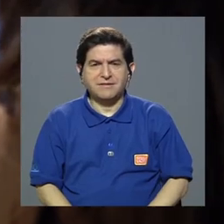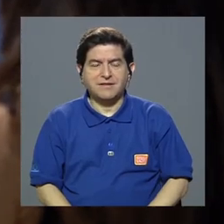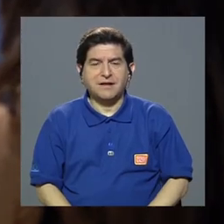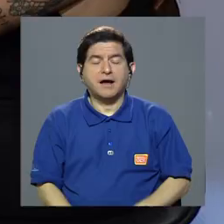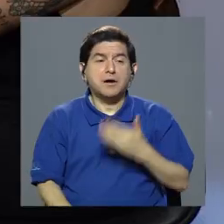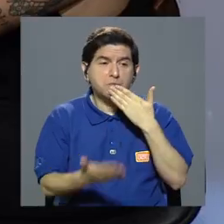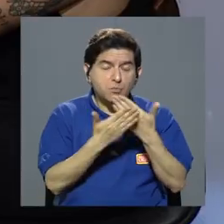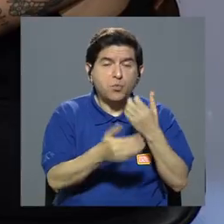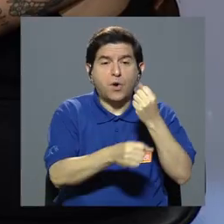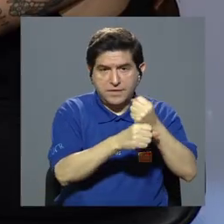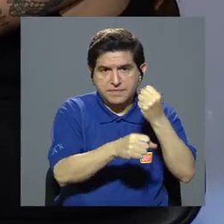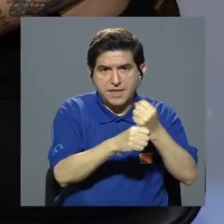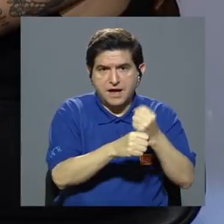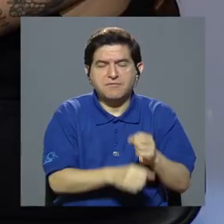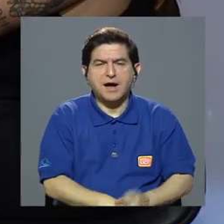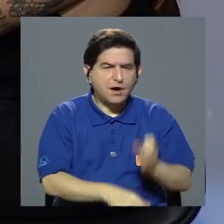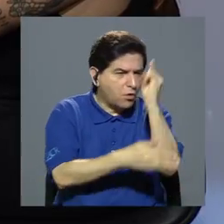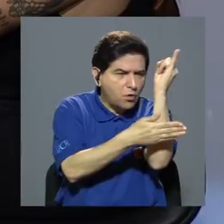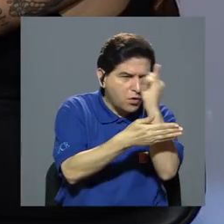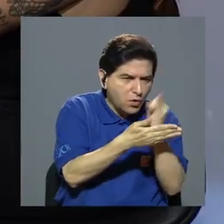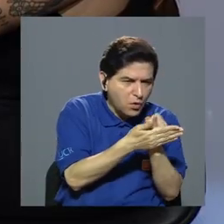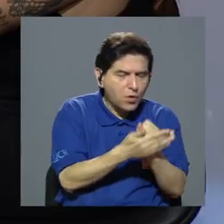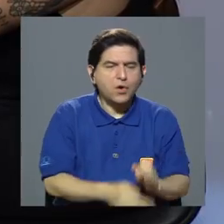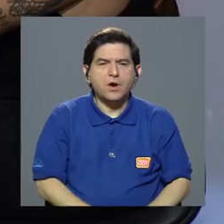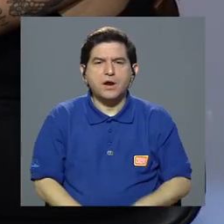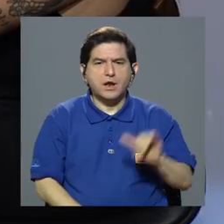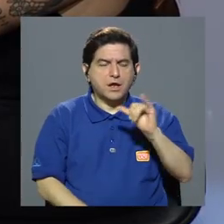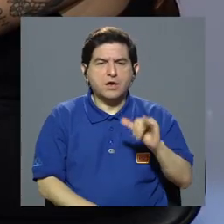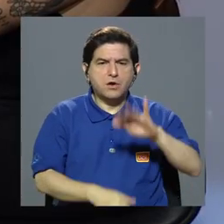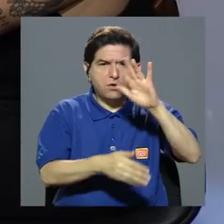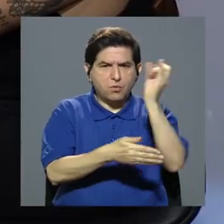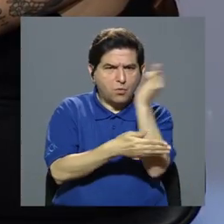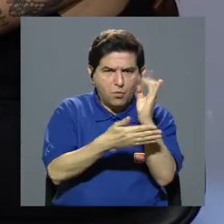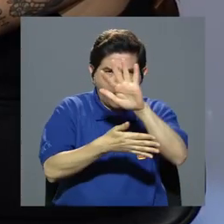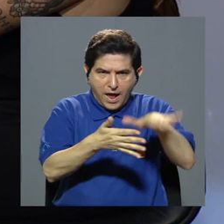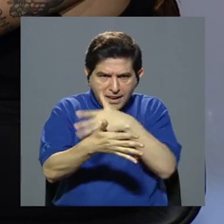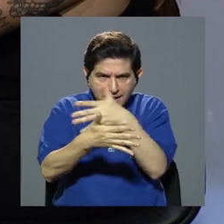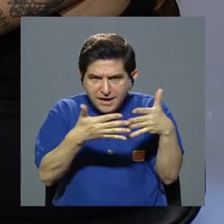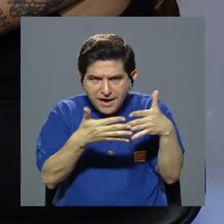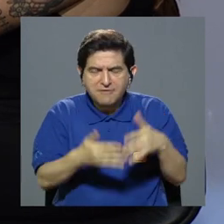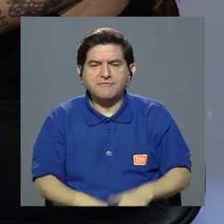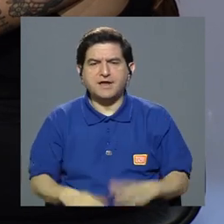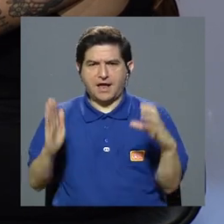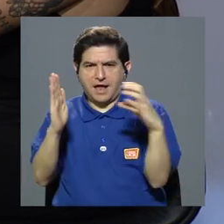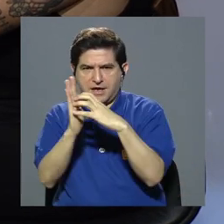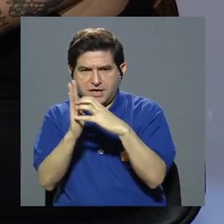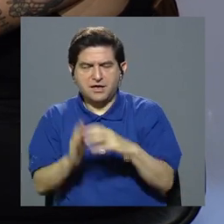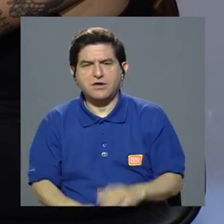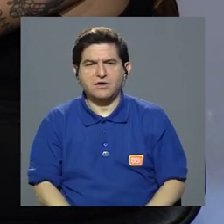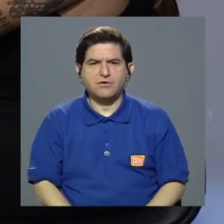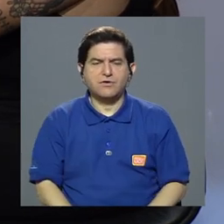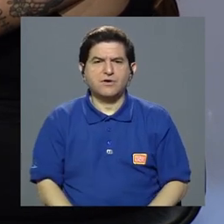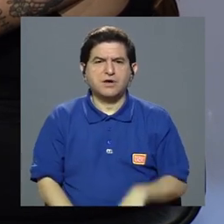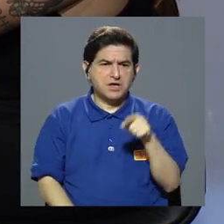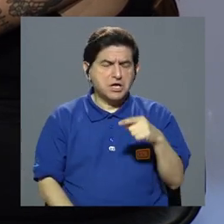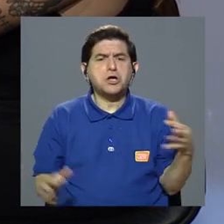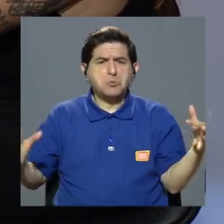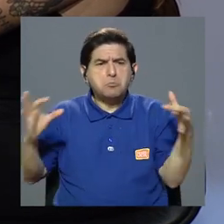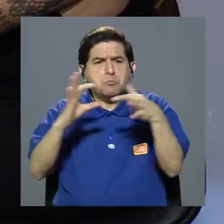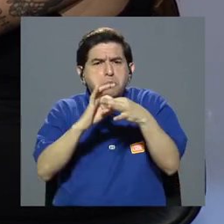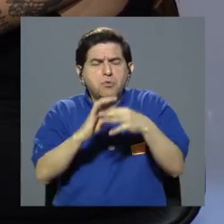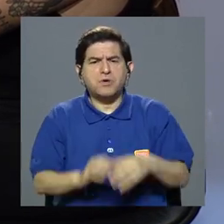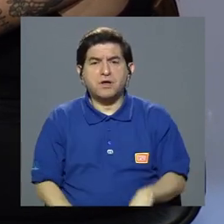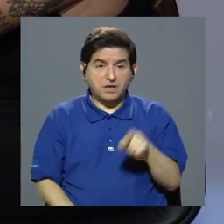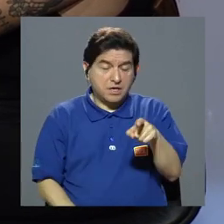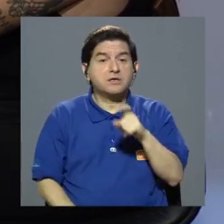hay como muy buen trabajo en la parte de animación en la parte gráfica en el guión y nada desentona y